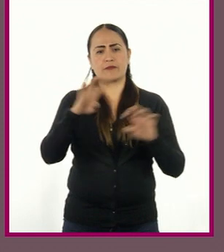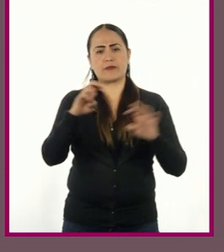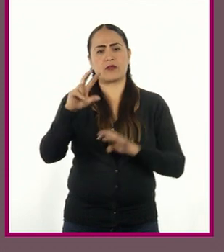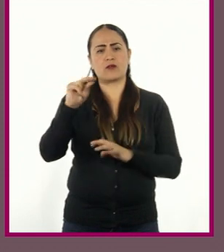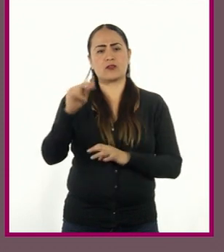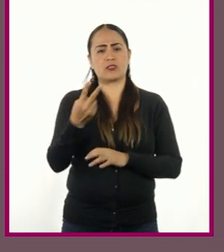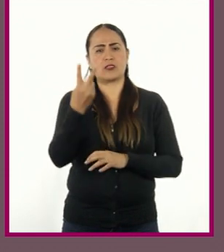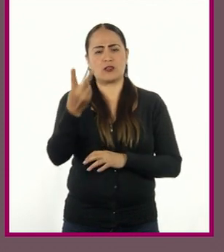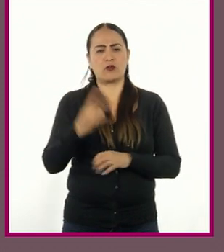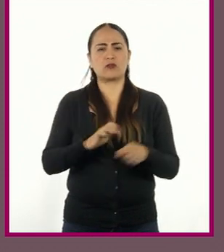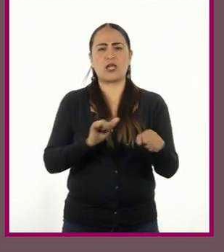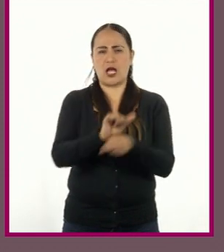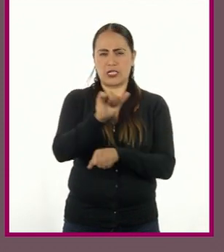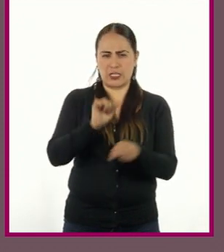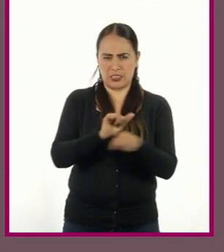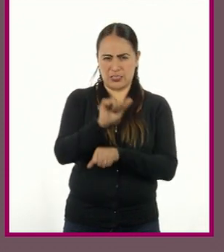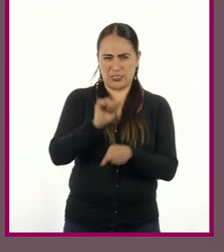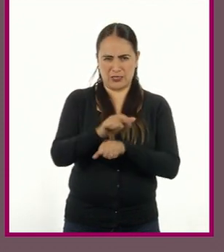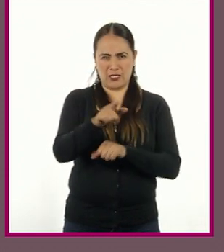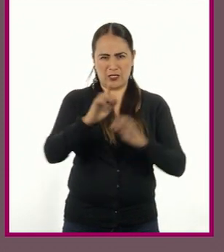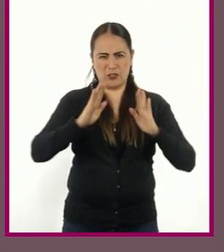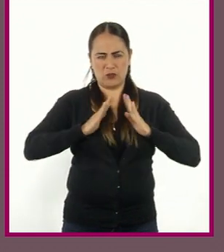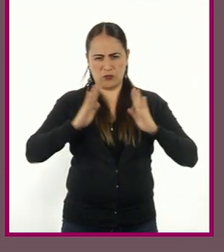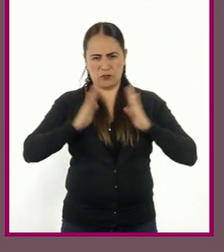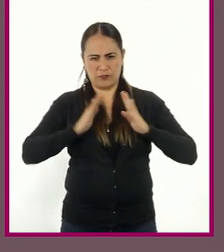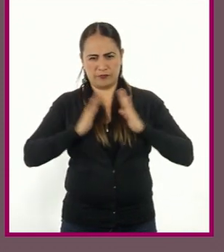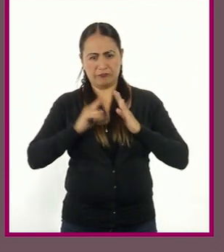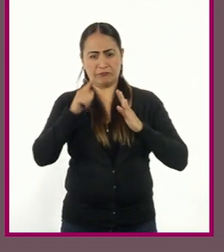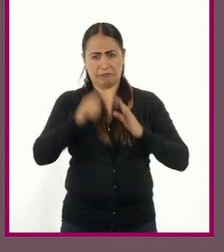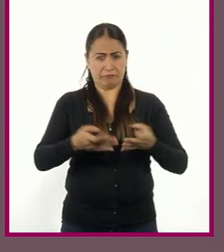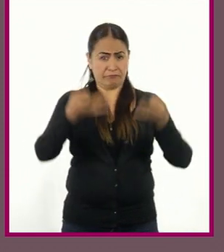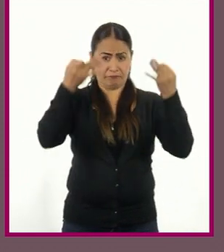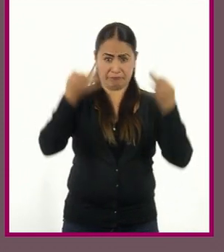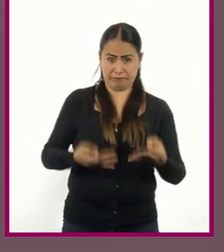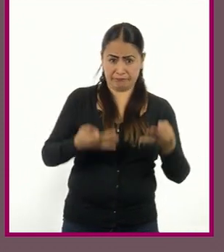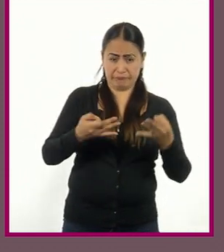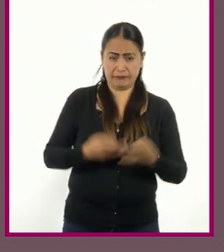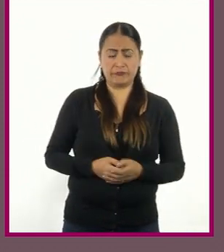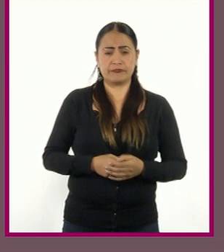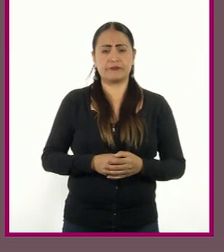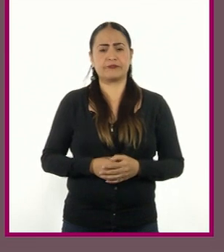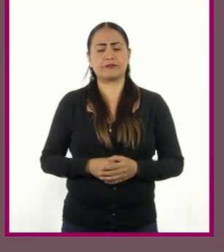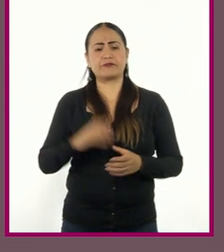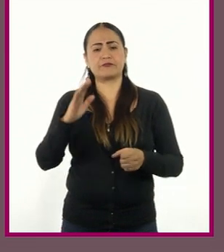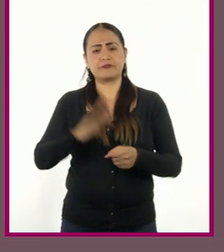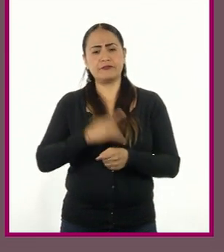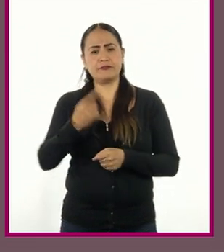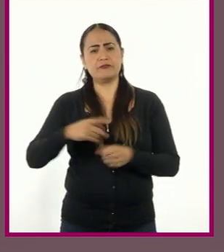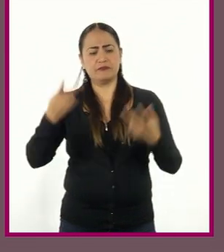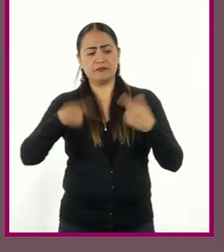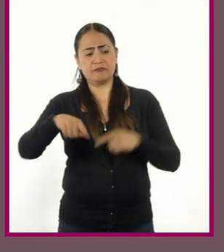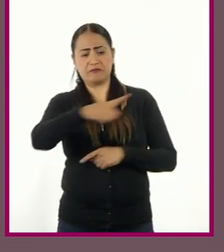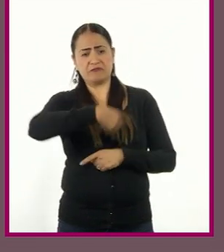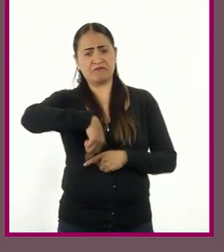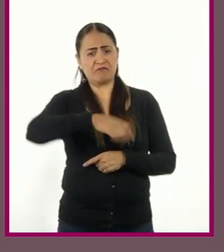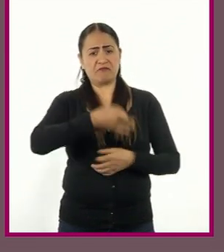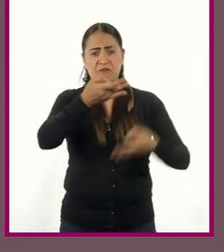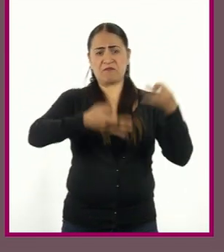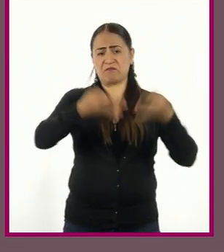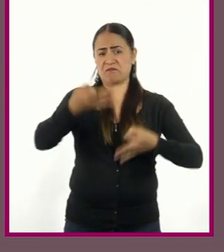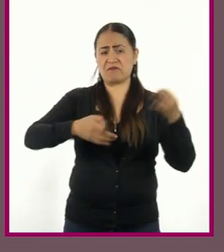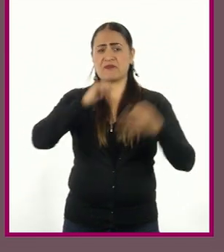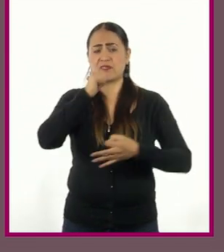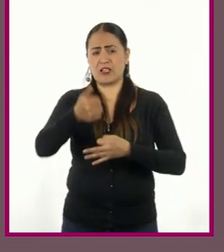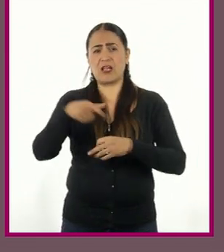gobierno militar de Argentina, con el objetivo de adquirir mayor legitimidad debido a su desaprobación ante la ciudadanía, generó un conflicto